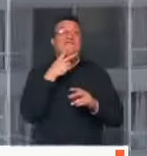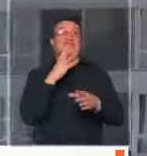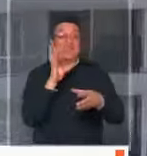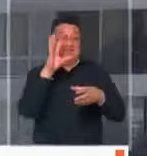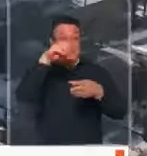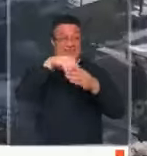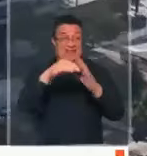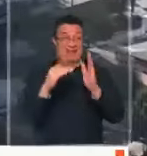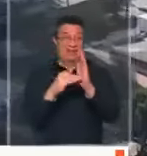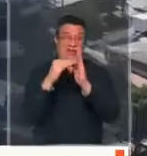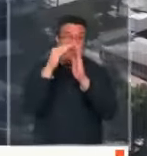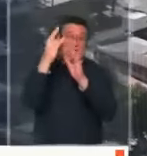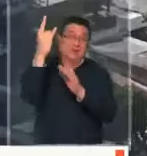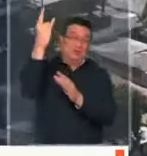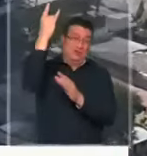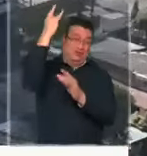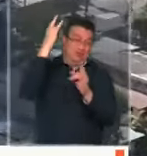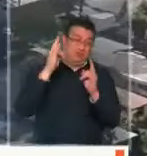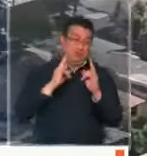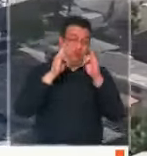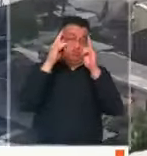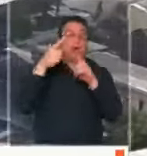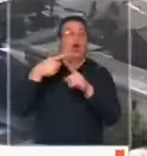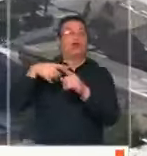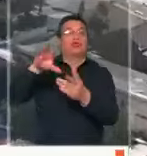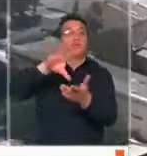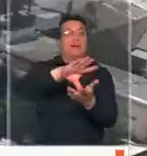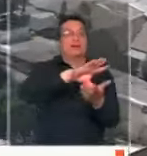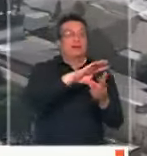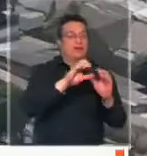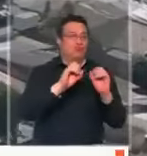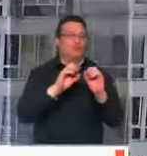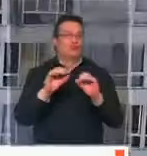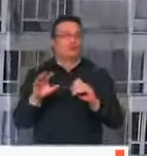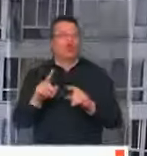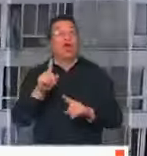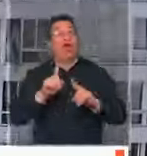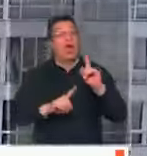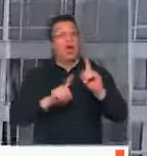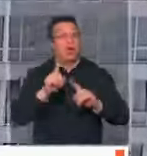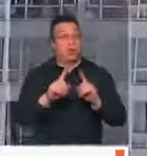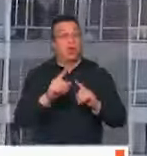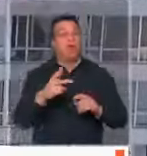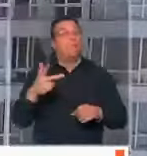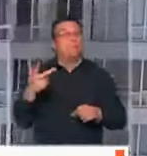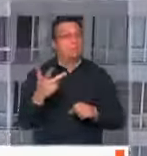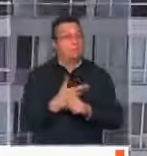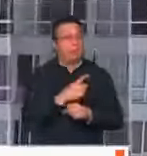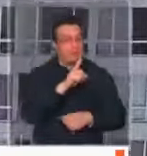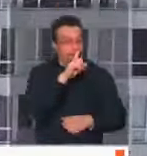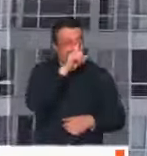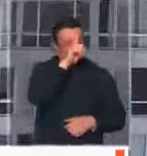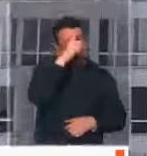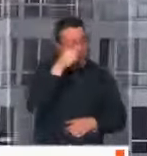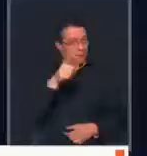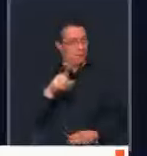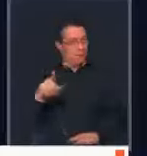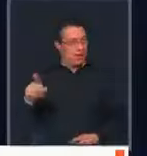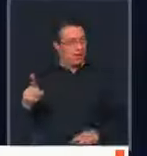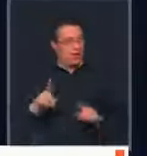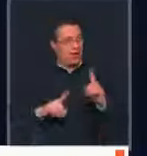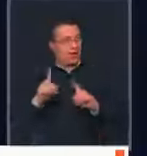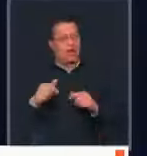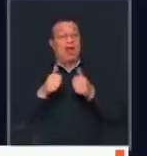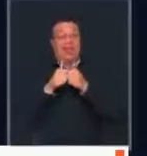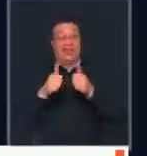esta mole de cemento son extranjeros y algunos tienen malas prácticas y costumbres. Esta